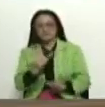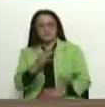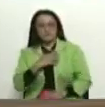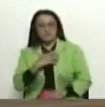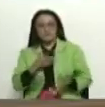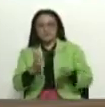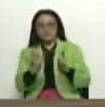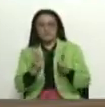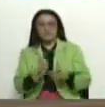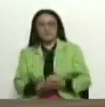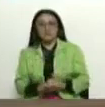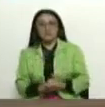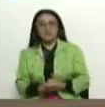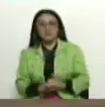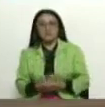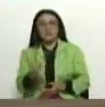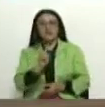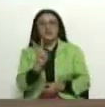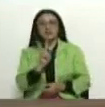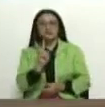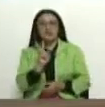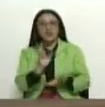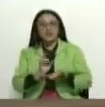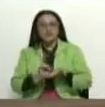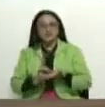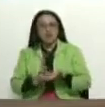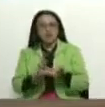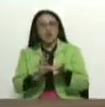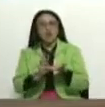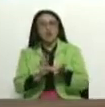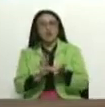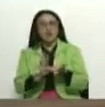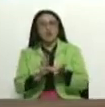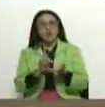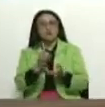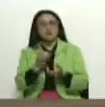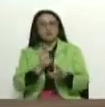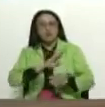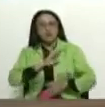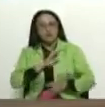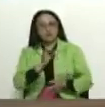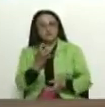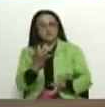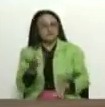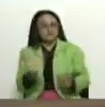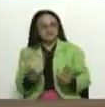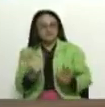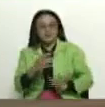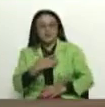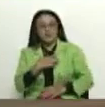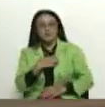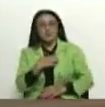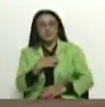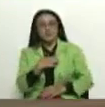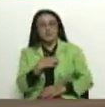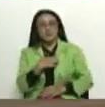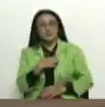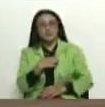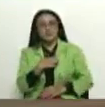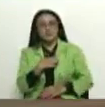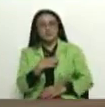robada, que Venezuela sea despojada de uno de sus activos, sencillamente por